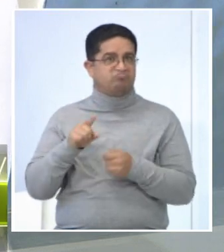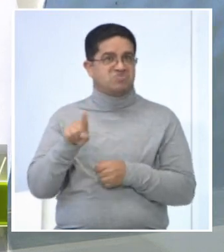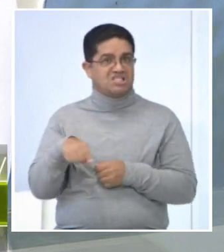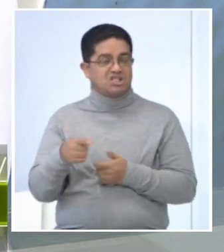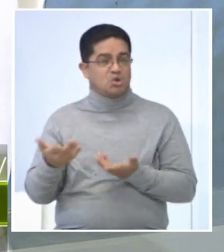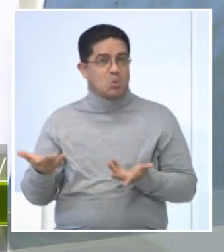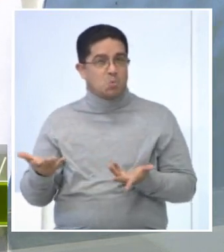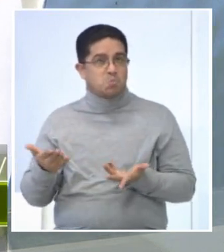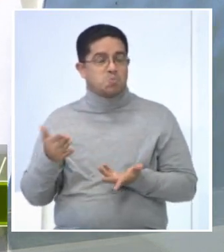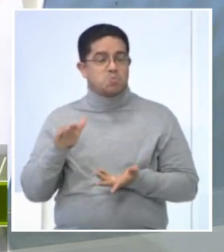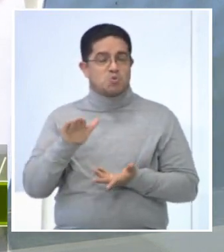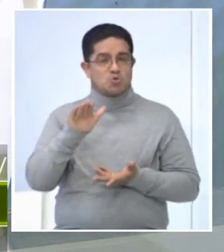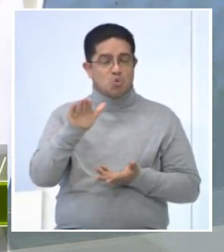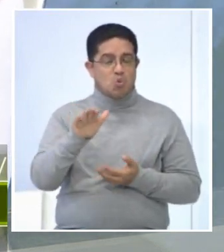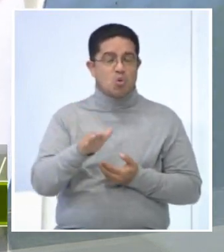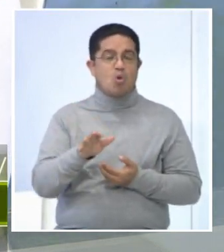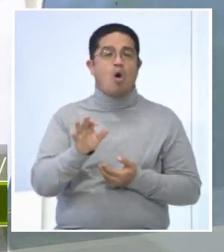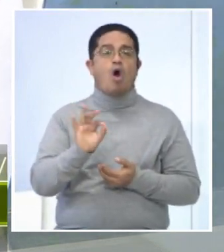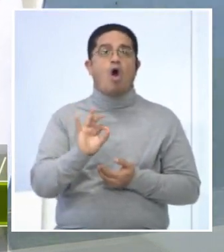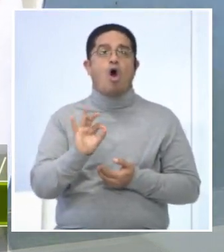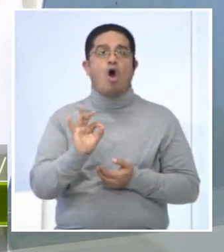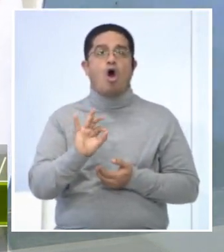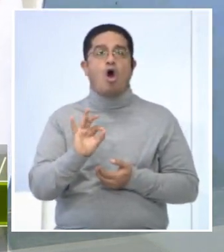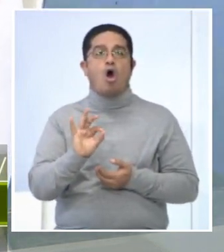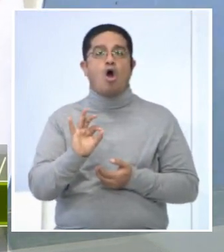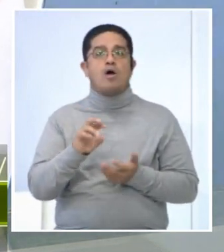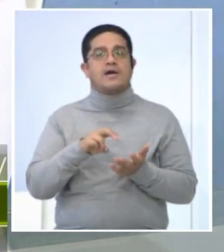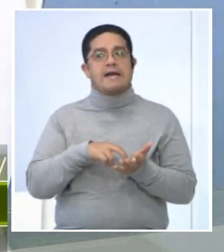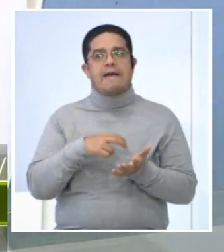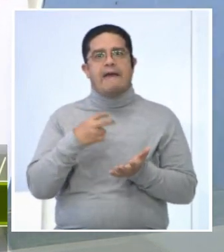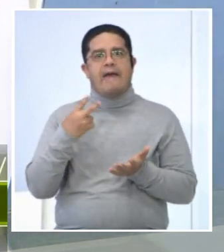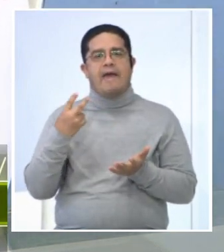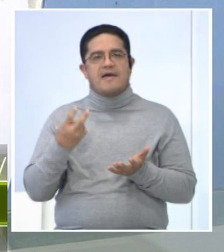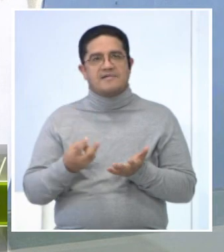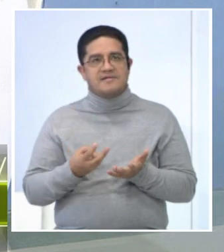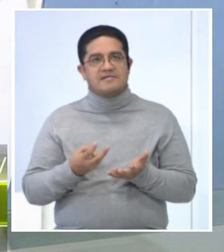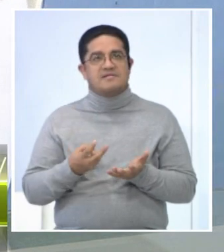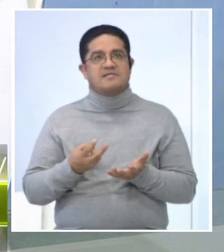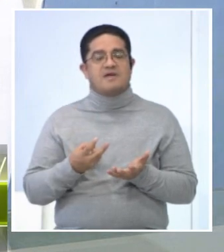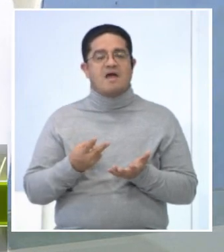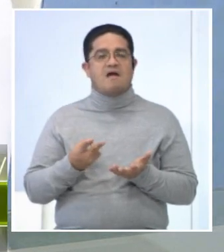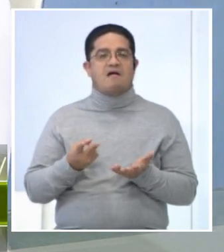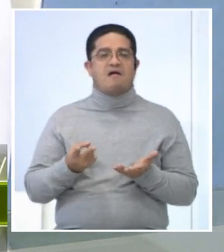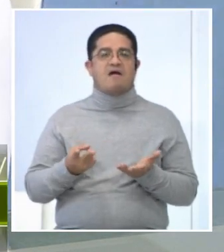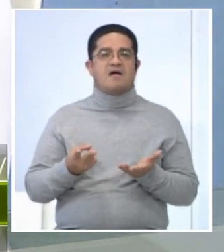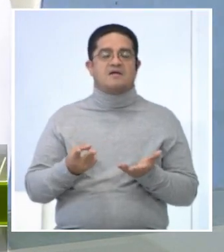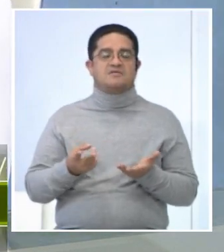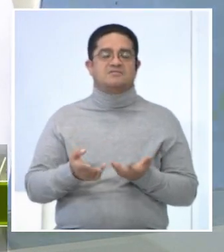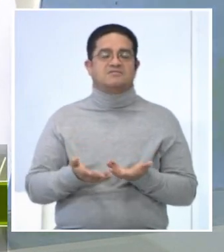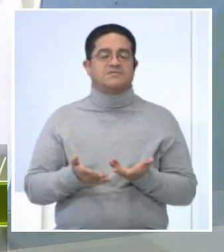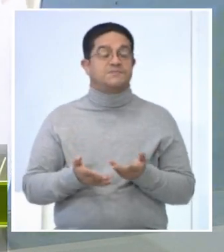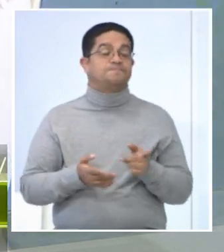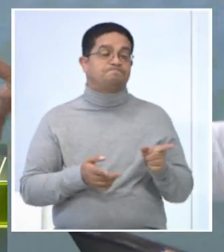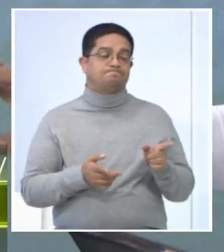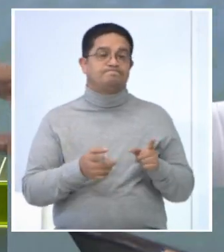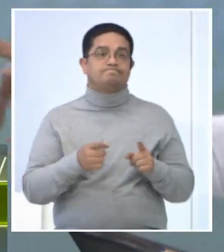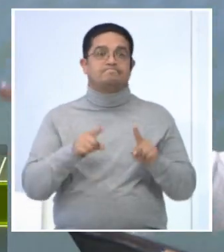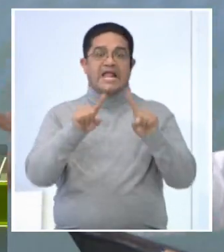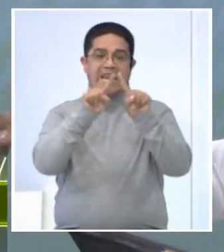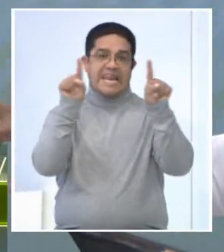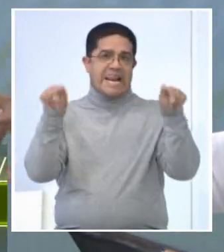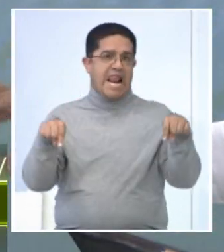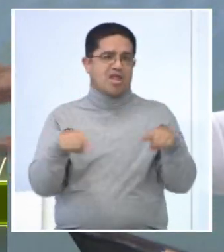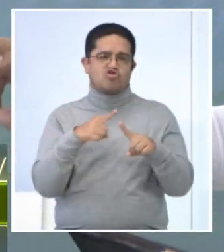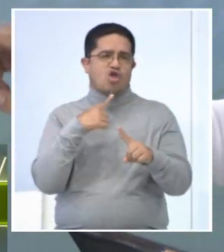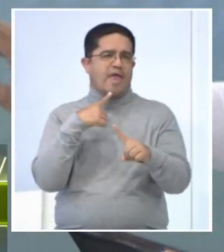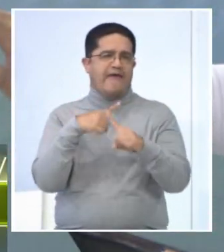algún tipo de patología ósea o ante una caída de repente estamos un poquito más expuestos? Bueno, una rayos X simple en